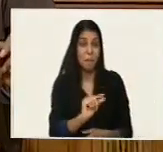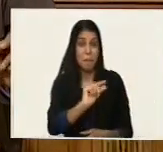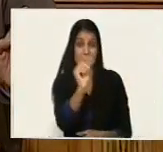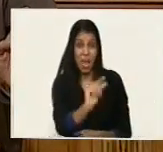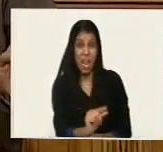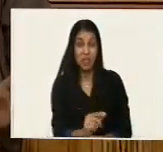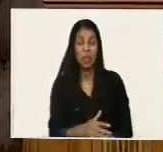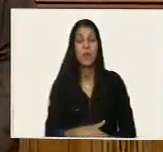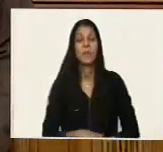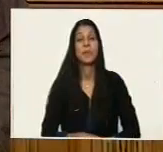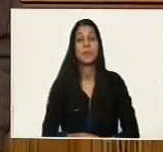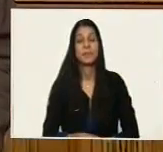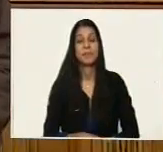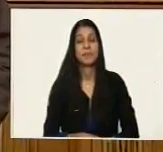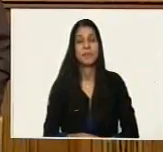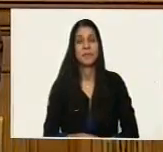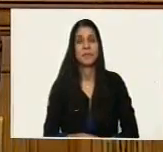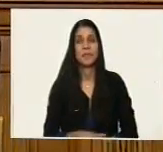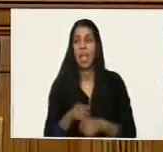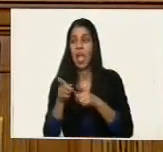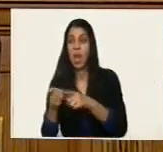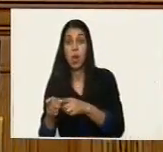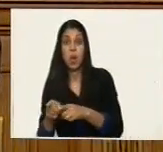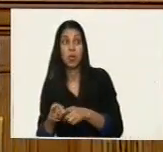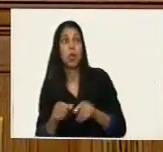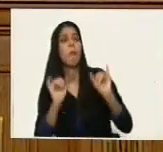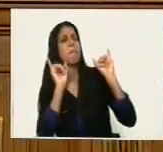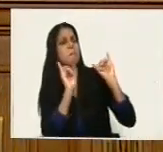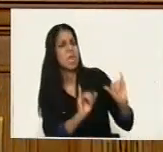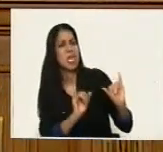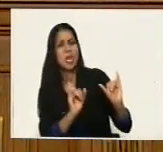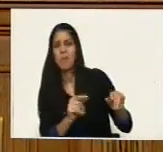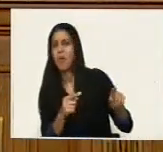no? Y el otro decía lo mismo: